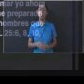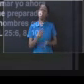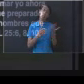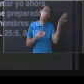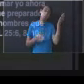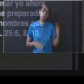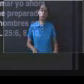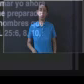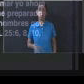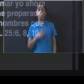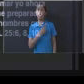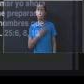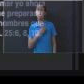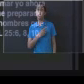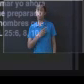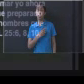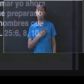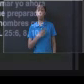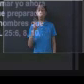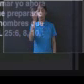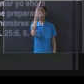Pero el deseo del rey era, dame.